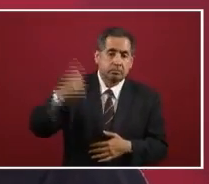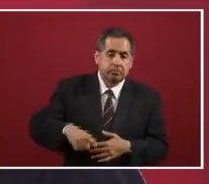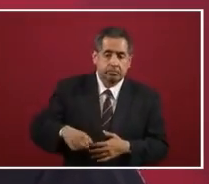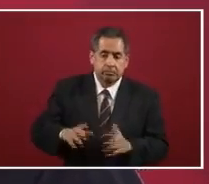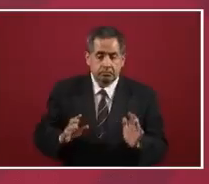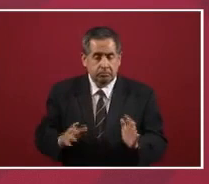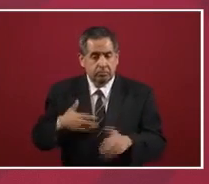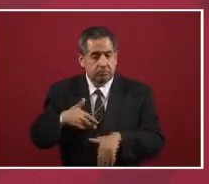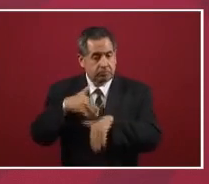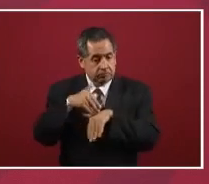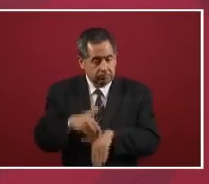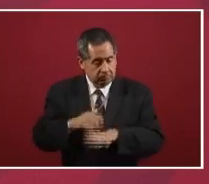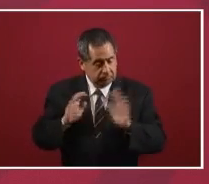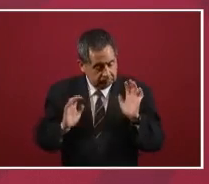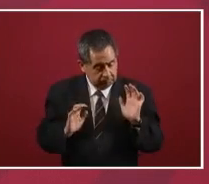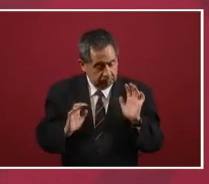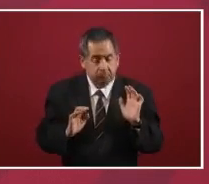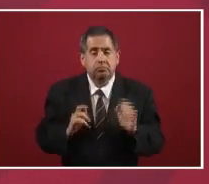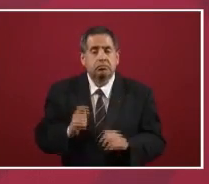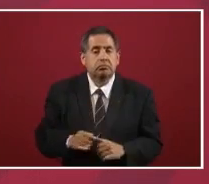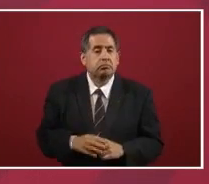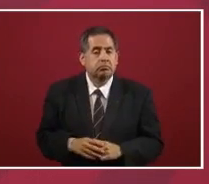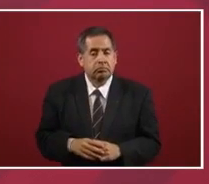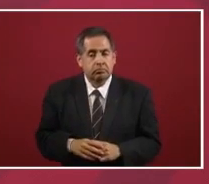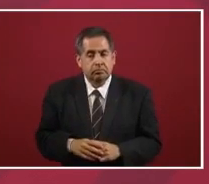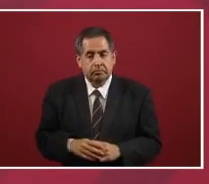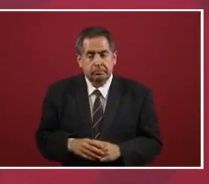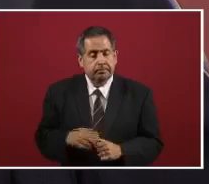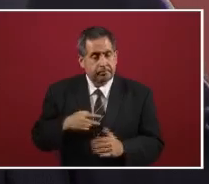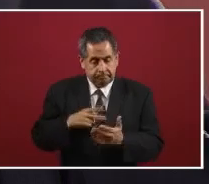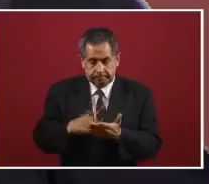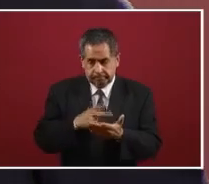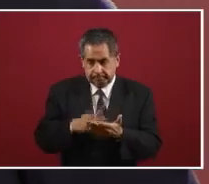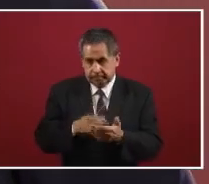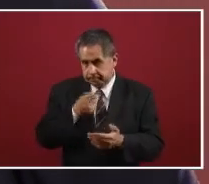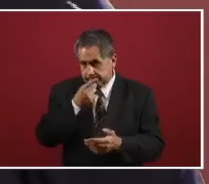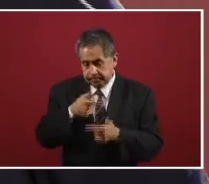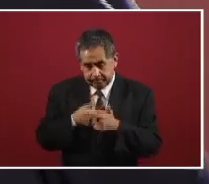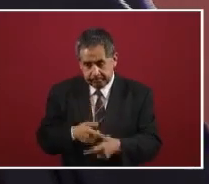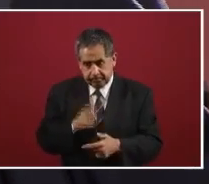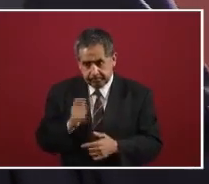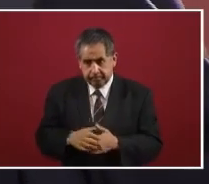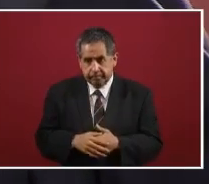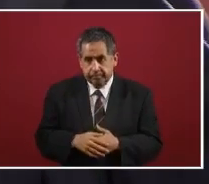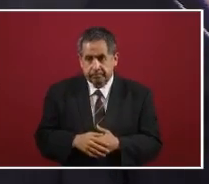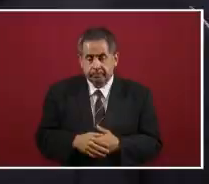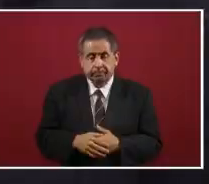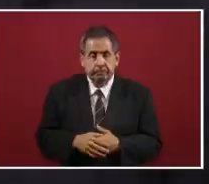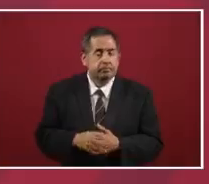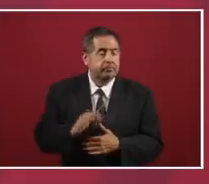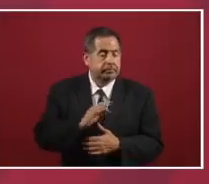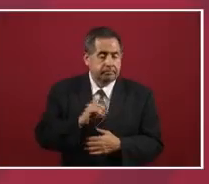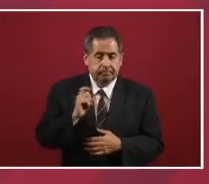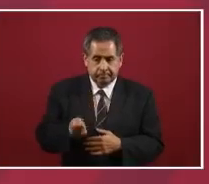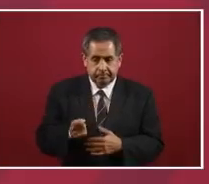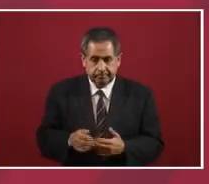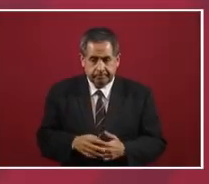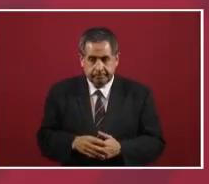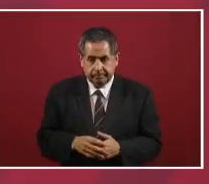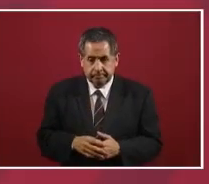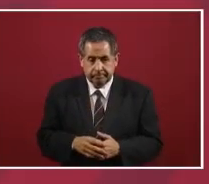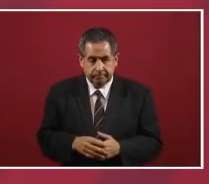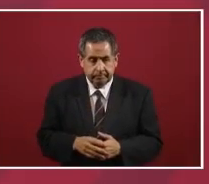y yo voy a seguir insistiendo en que se permita